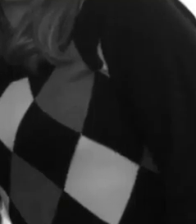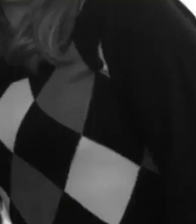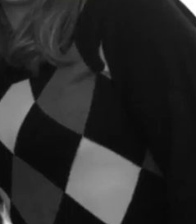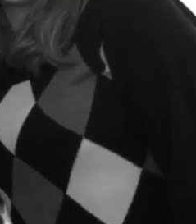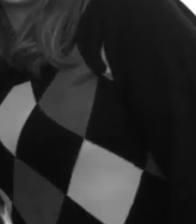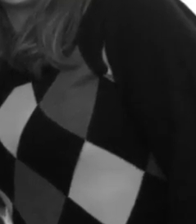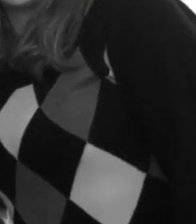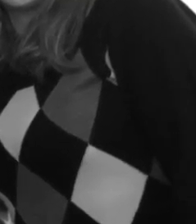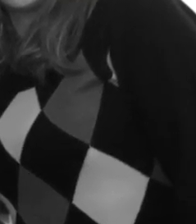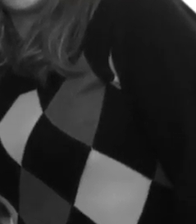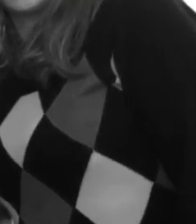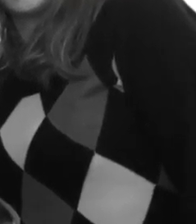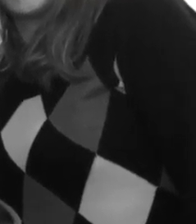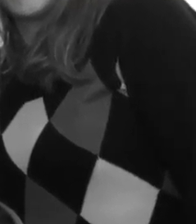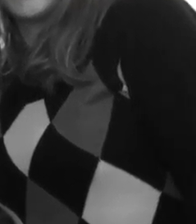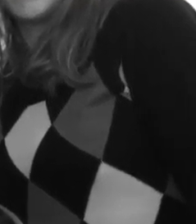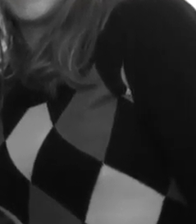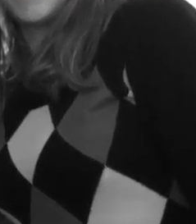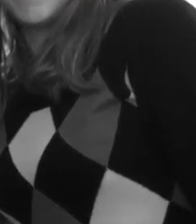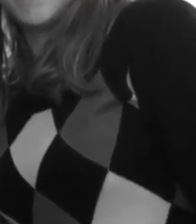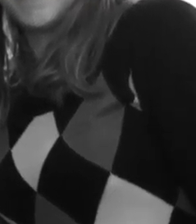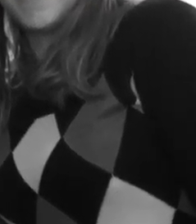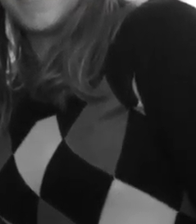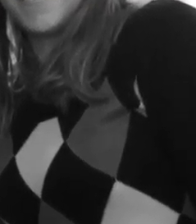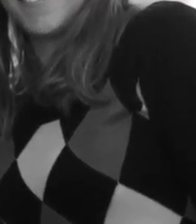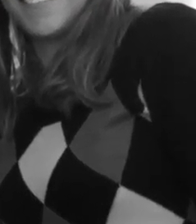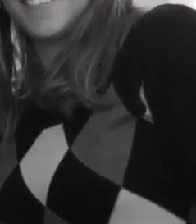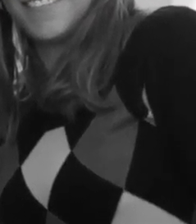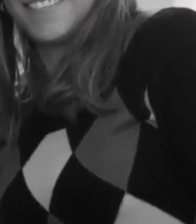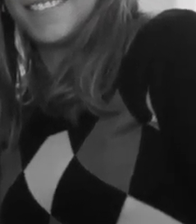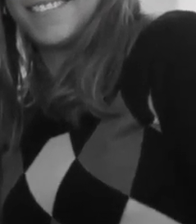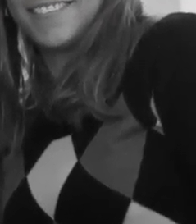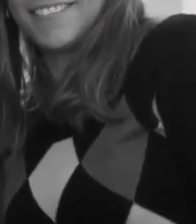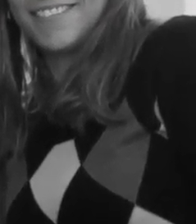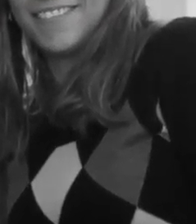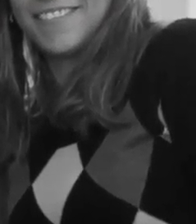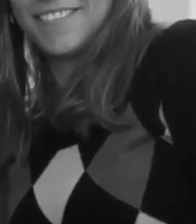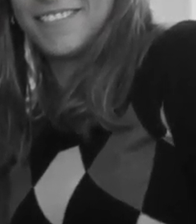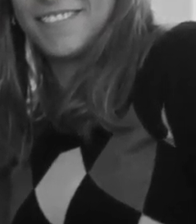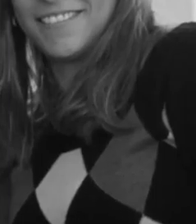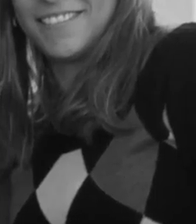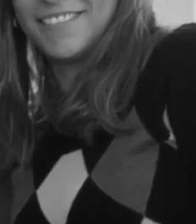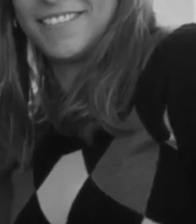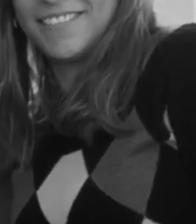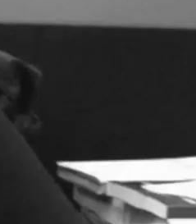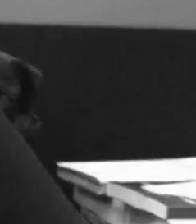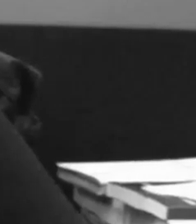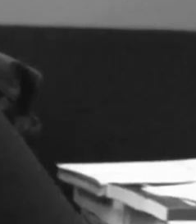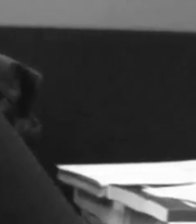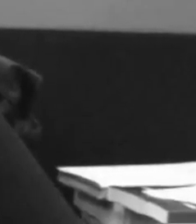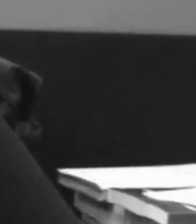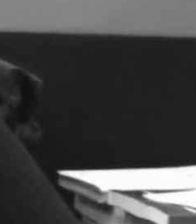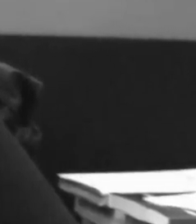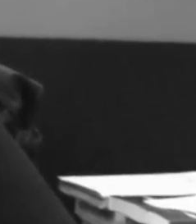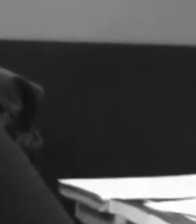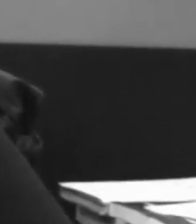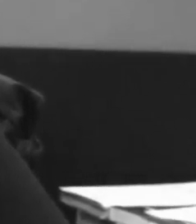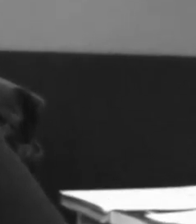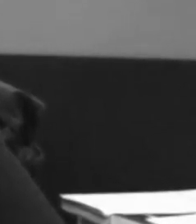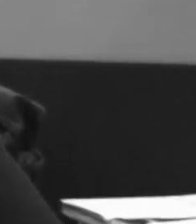me encuentro cursando un diplomado en inclusión laboral. Si hoy me pregunto ¿Qué es para mí la inclusión? Es